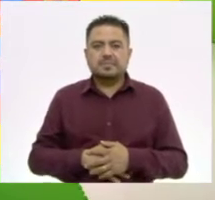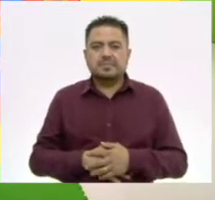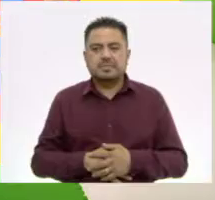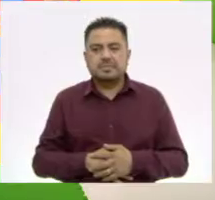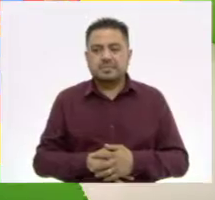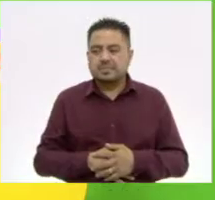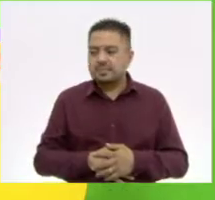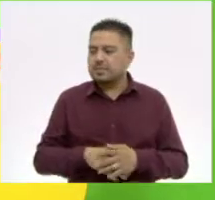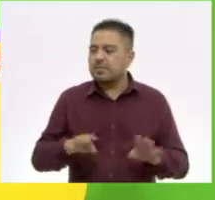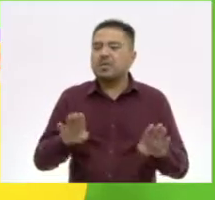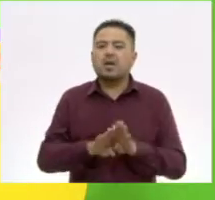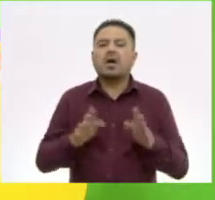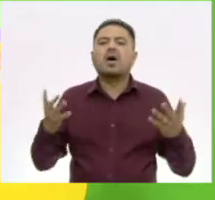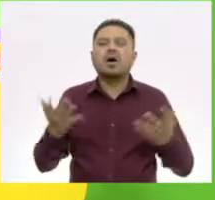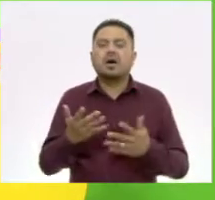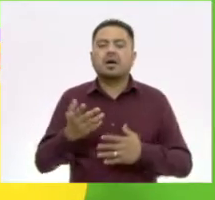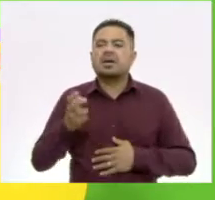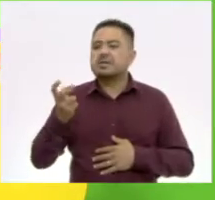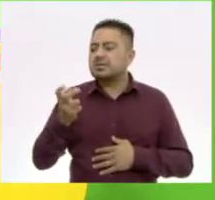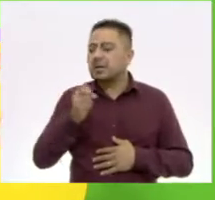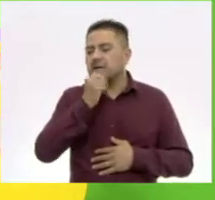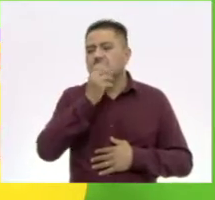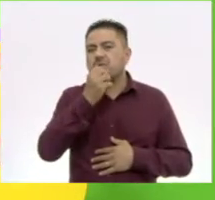como ya aplicar la web